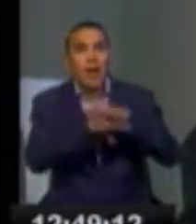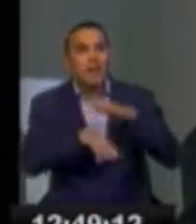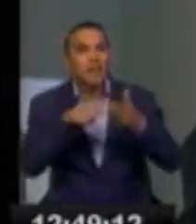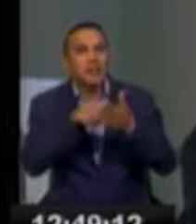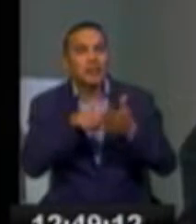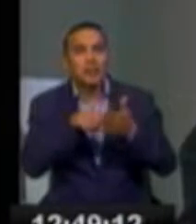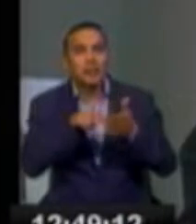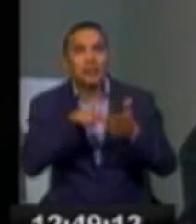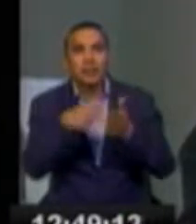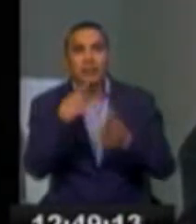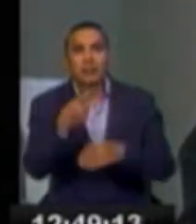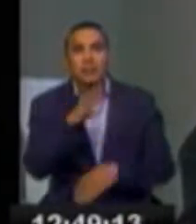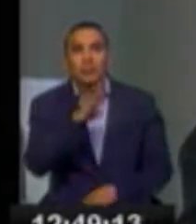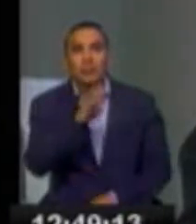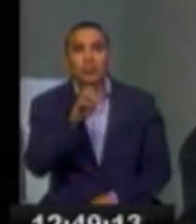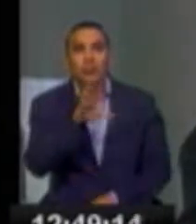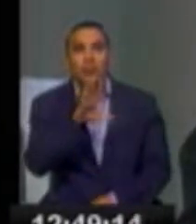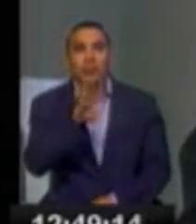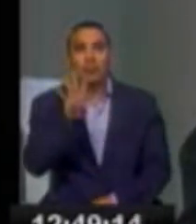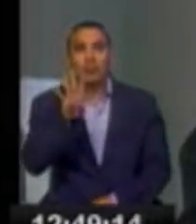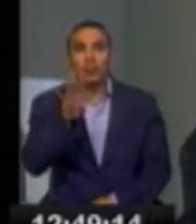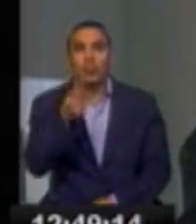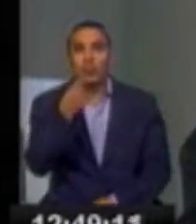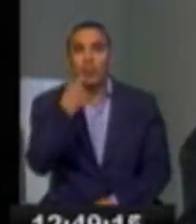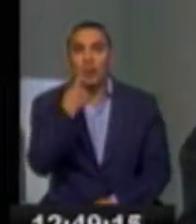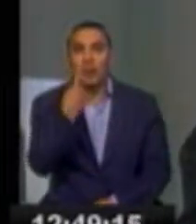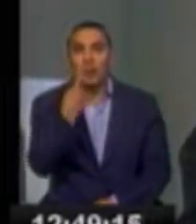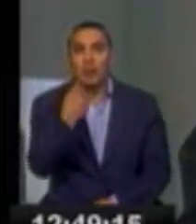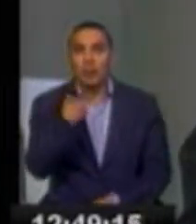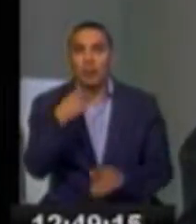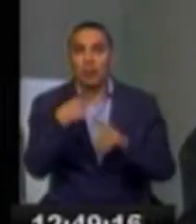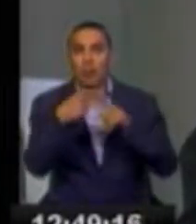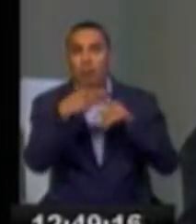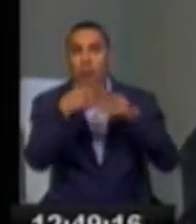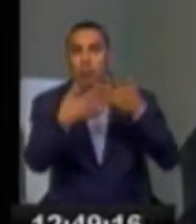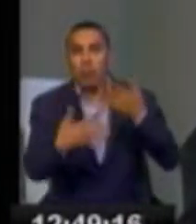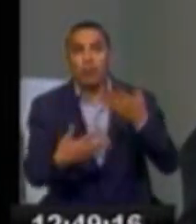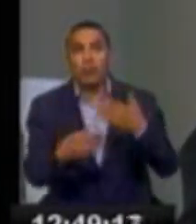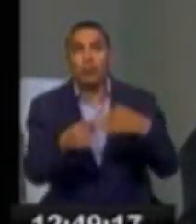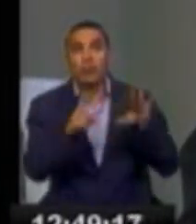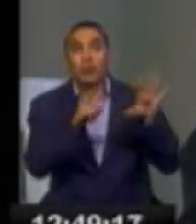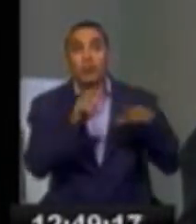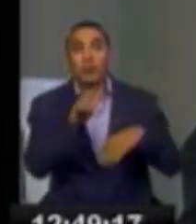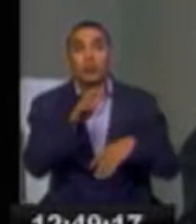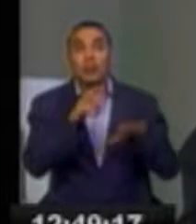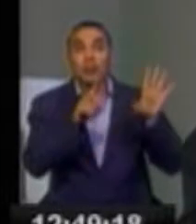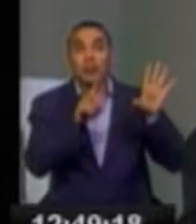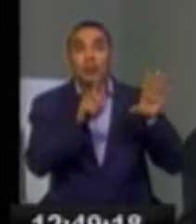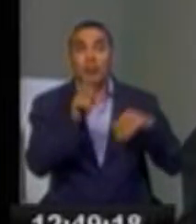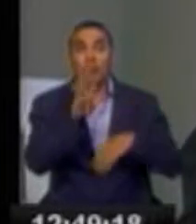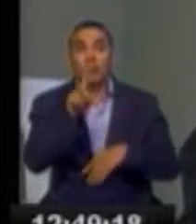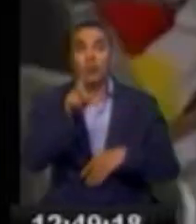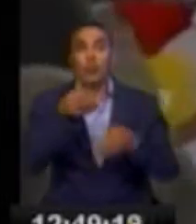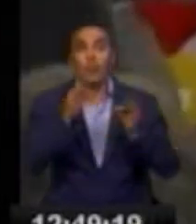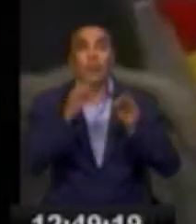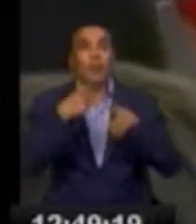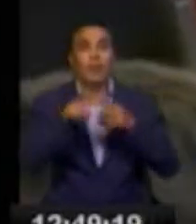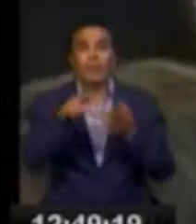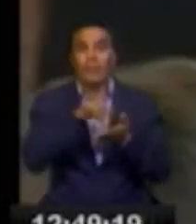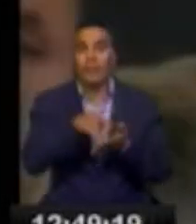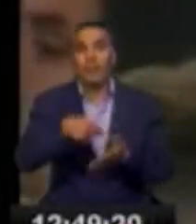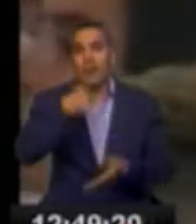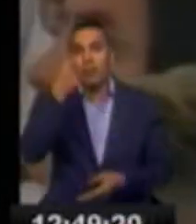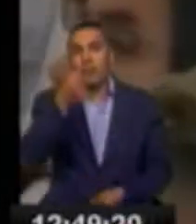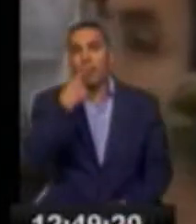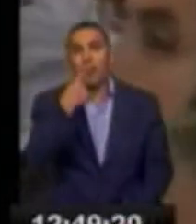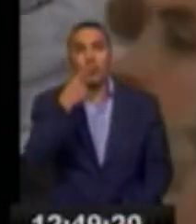cuadro contiene 454 medicamentos que se presentan en 641 formas farmacéuticas, jarabes,